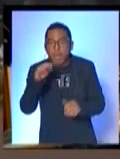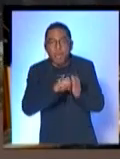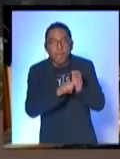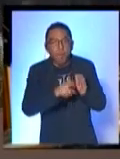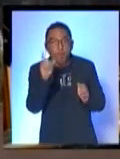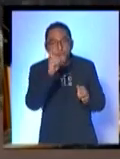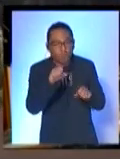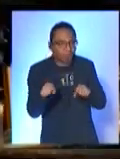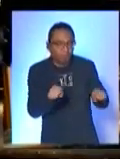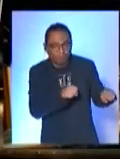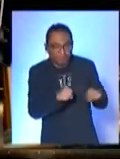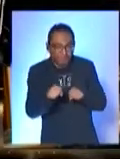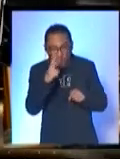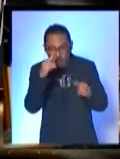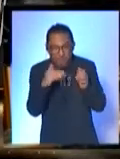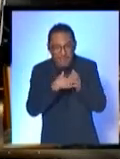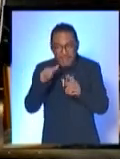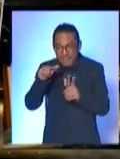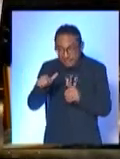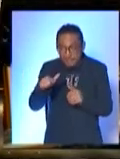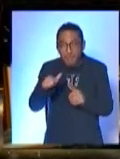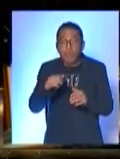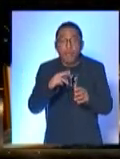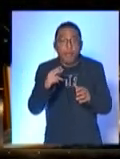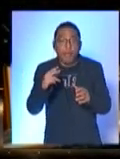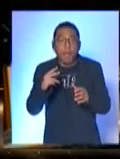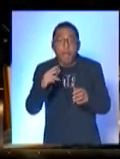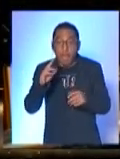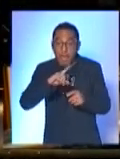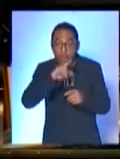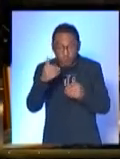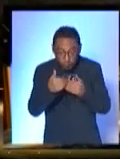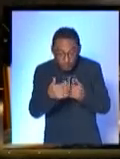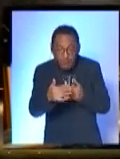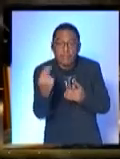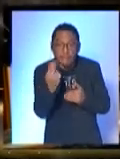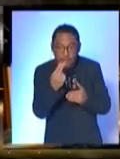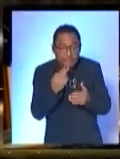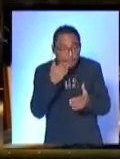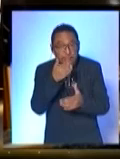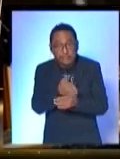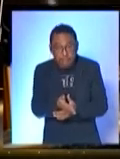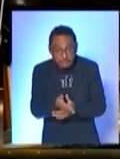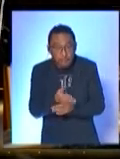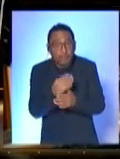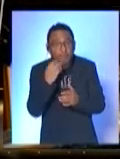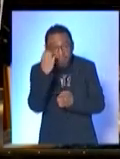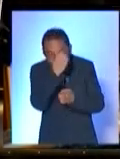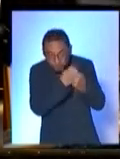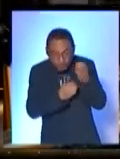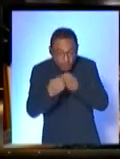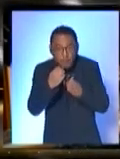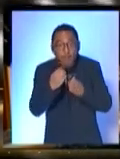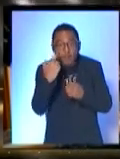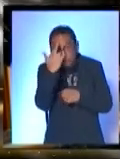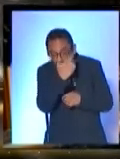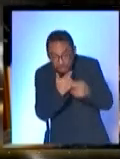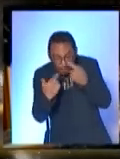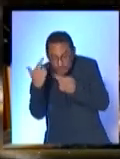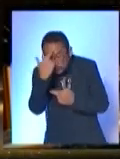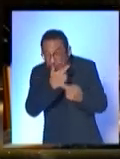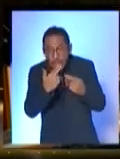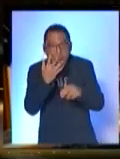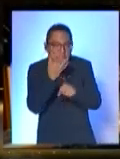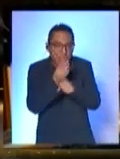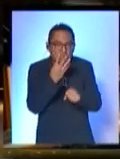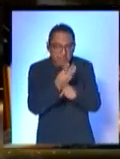del 2017. O sea, posteriormente de la construcción tendrías que darle una inspección periódica y un mantenimiento,